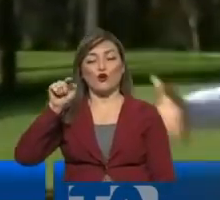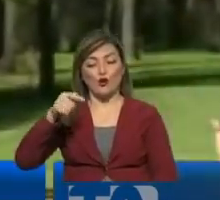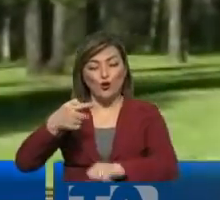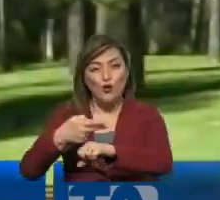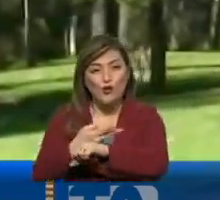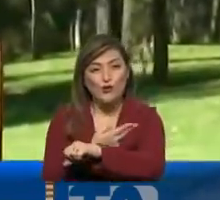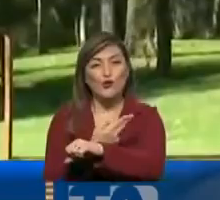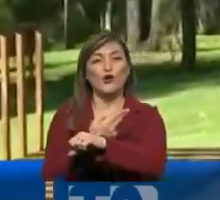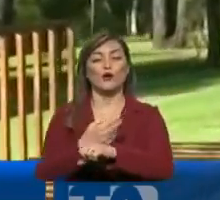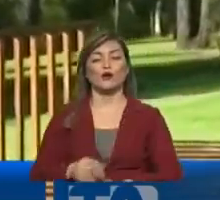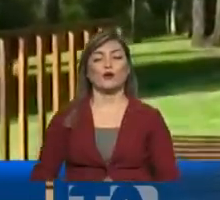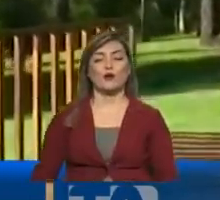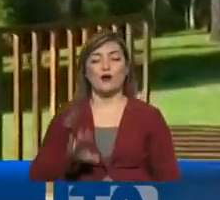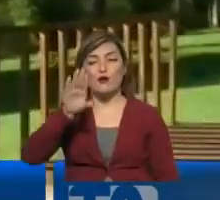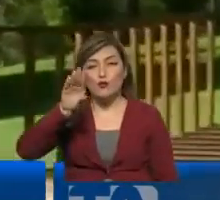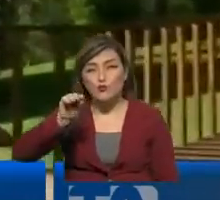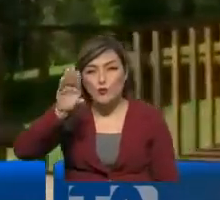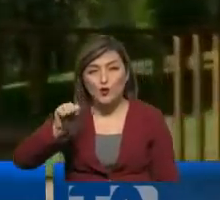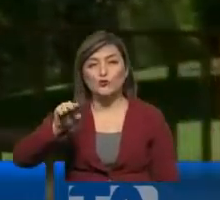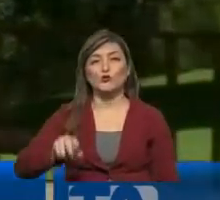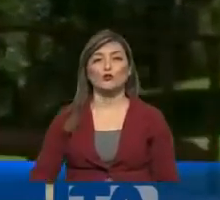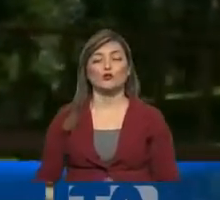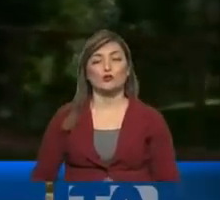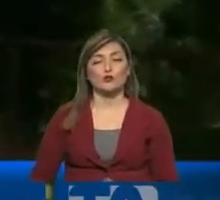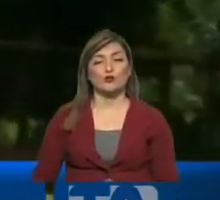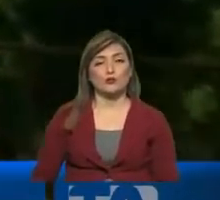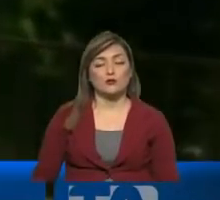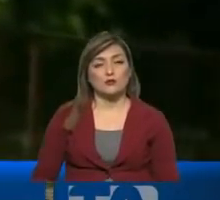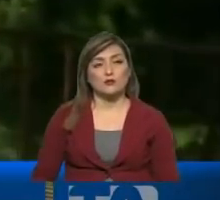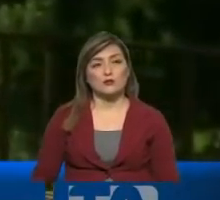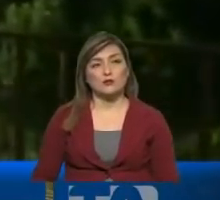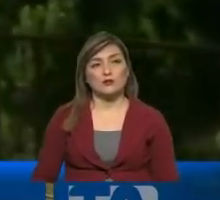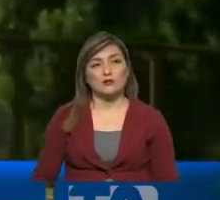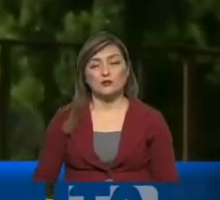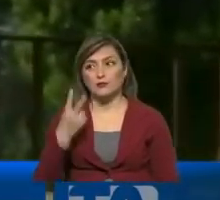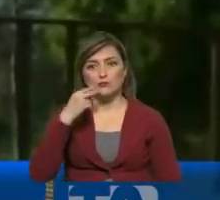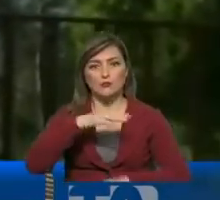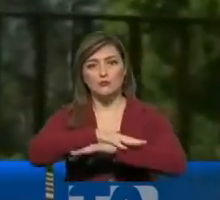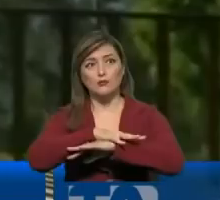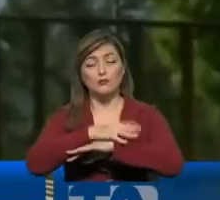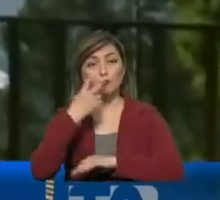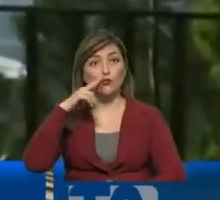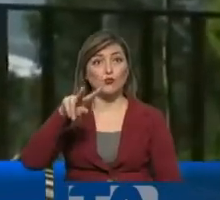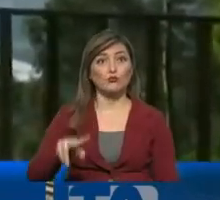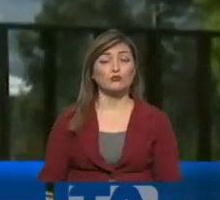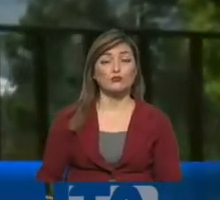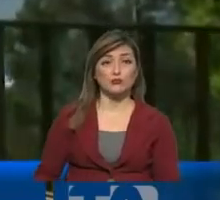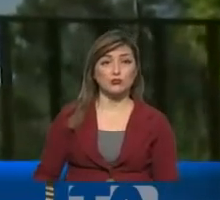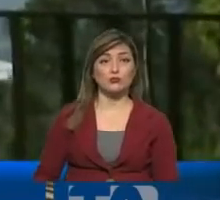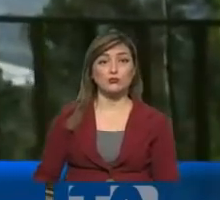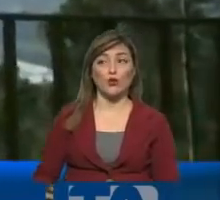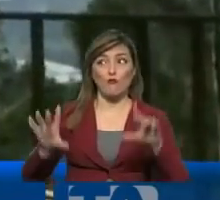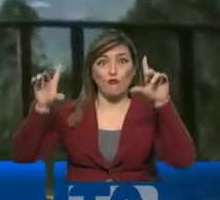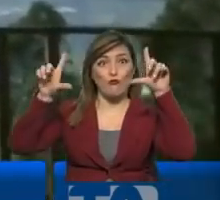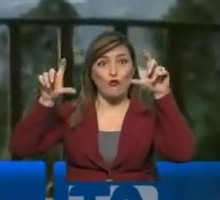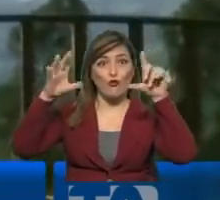aparte de los burros, de los patitos que hay aquí, es este mirador, porque desde este lado también podemos tomarnos